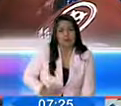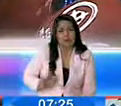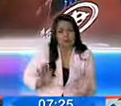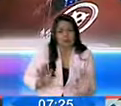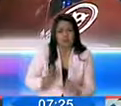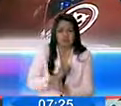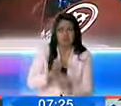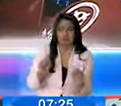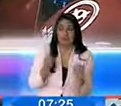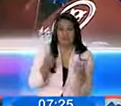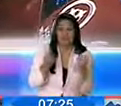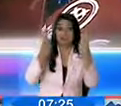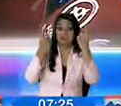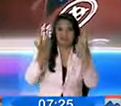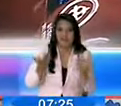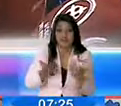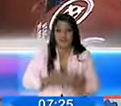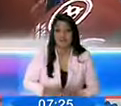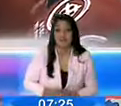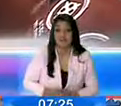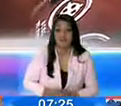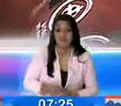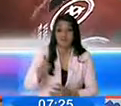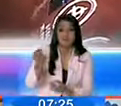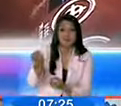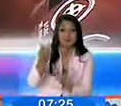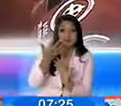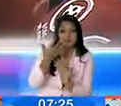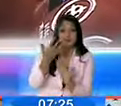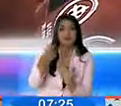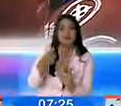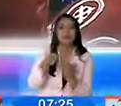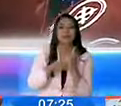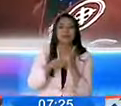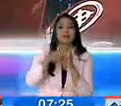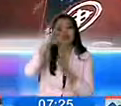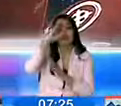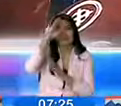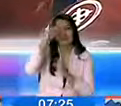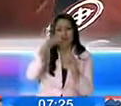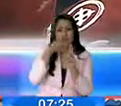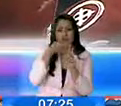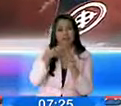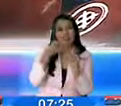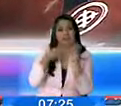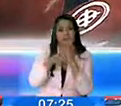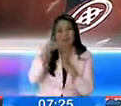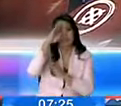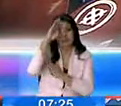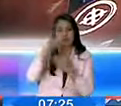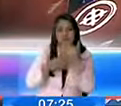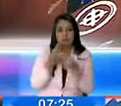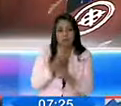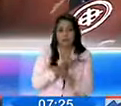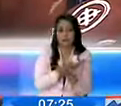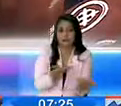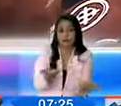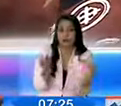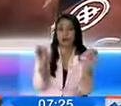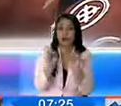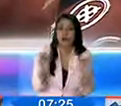gran sorpresa de las declaraciones, sobre todo del ministro Navas. En su momento se conocerán o las dará a conocer